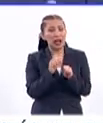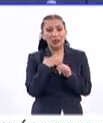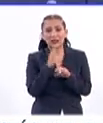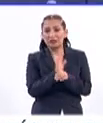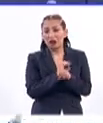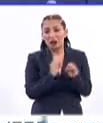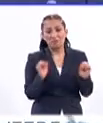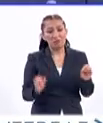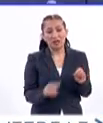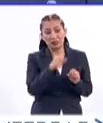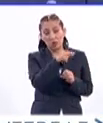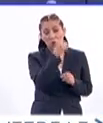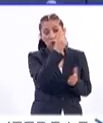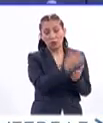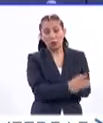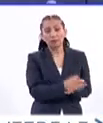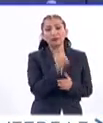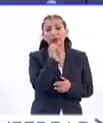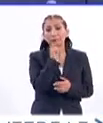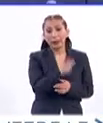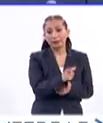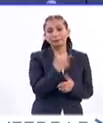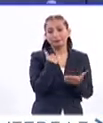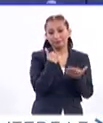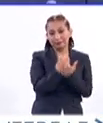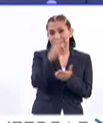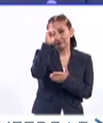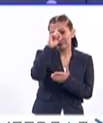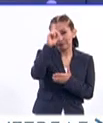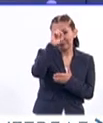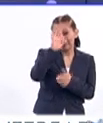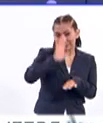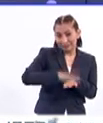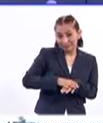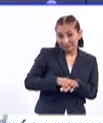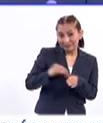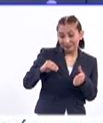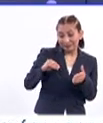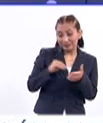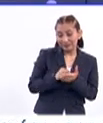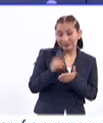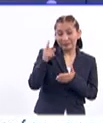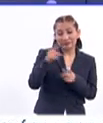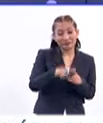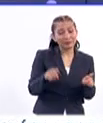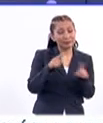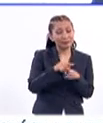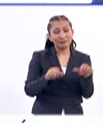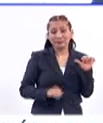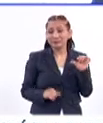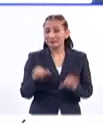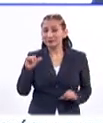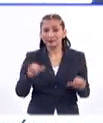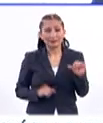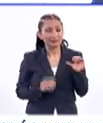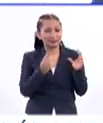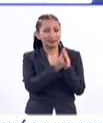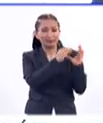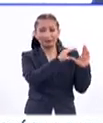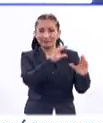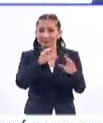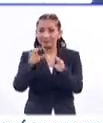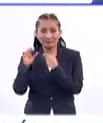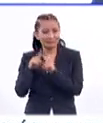¿no? Y además acompañado o aderezado más bien por una serie de actividades académicas,